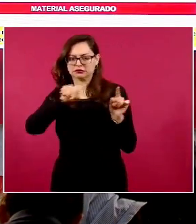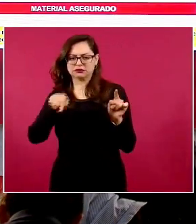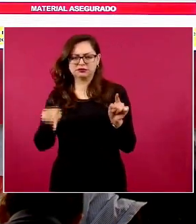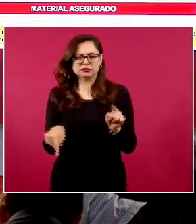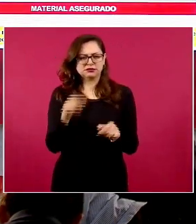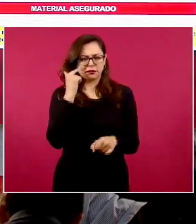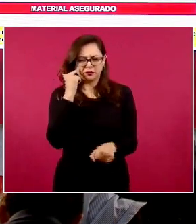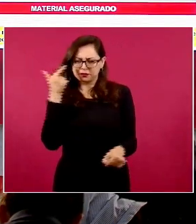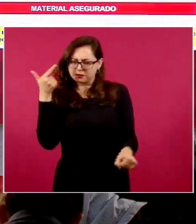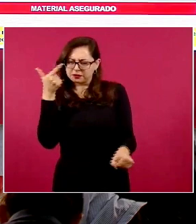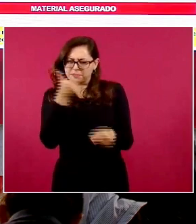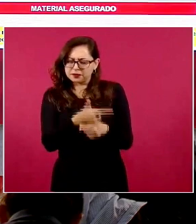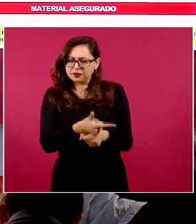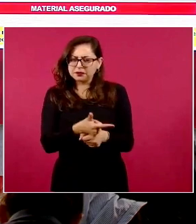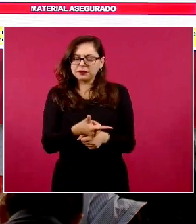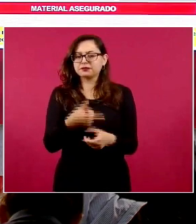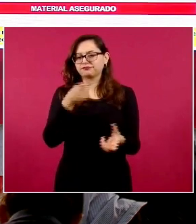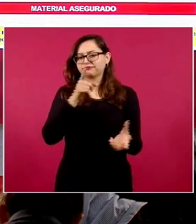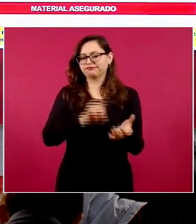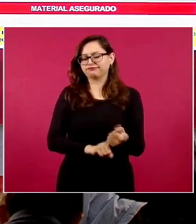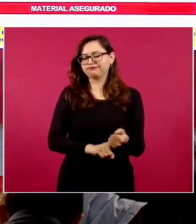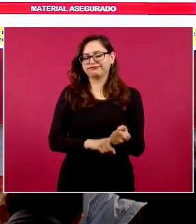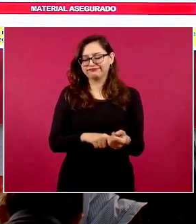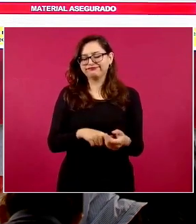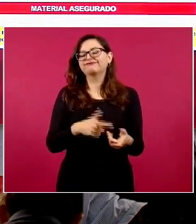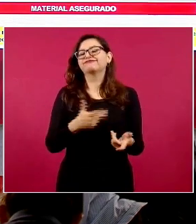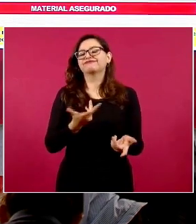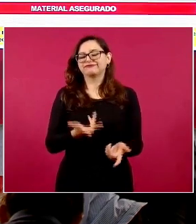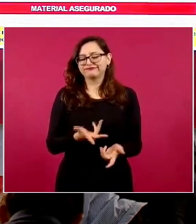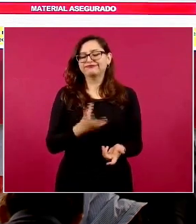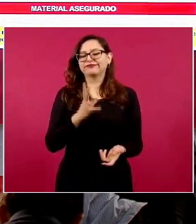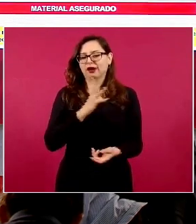operaciones con equipos de rayos X se resultó